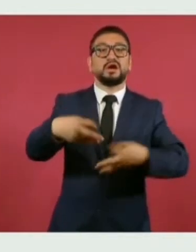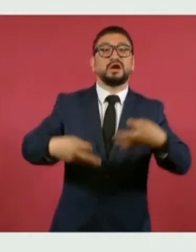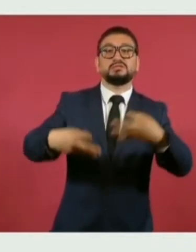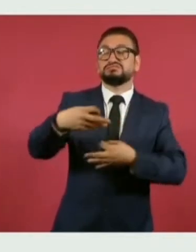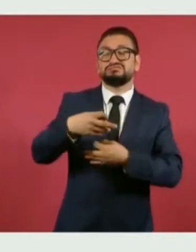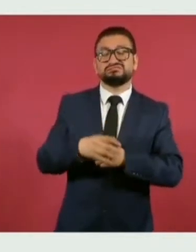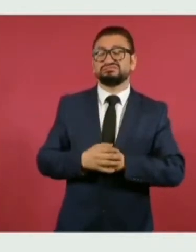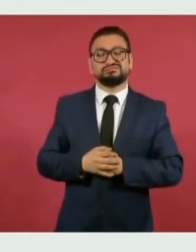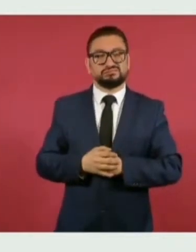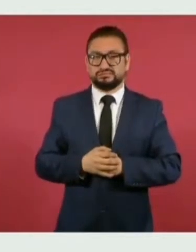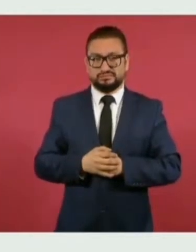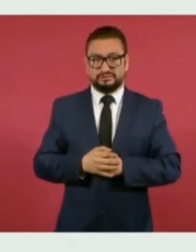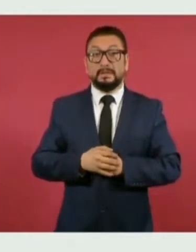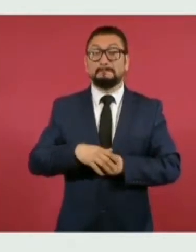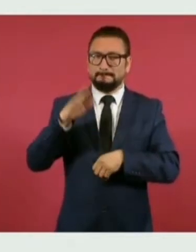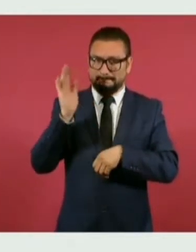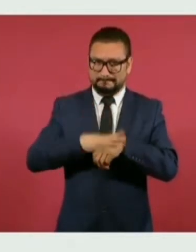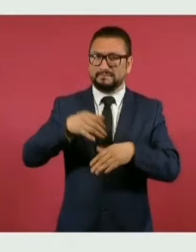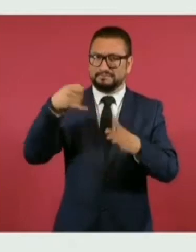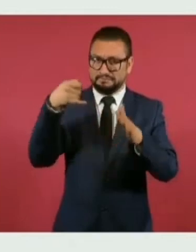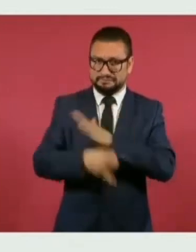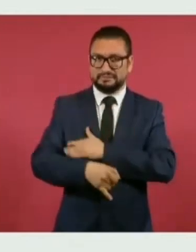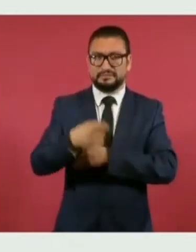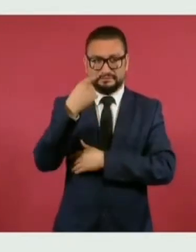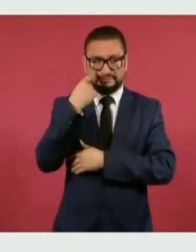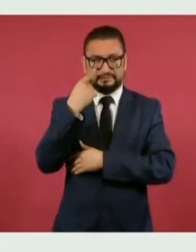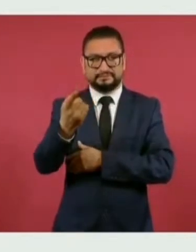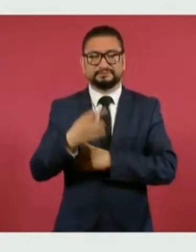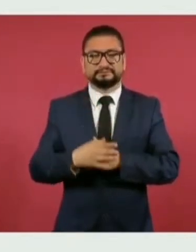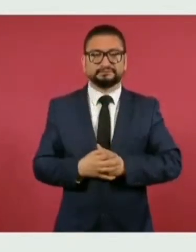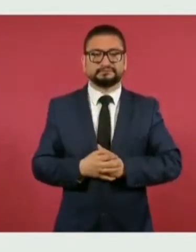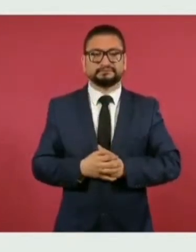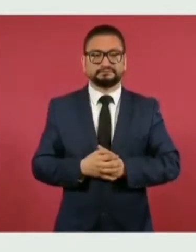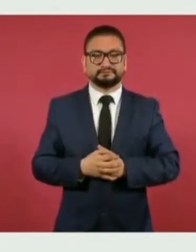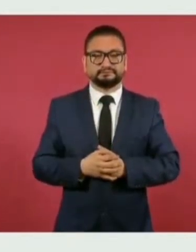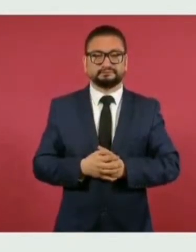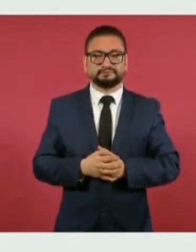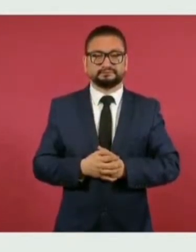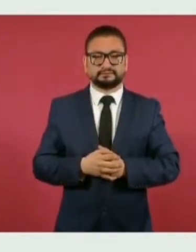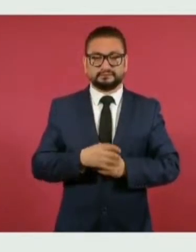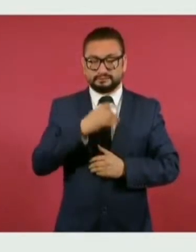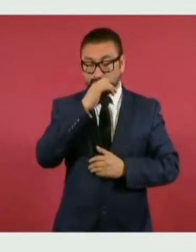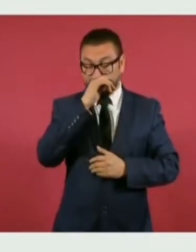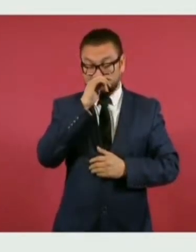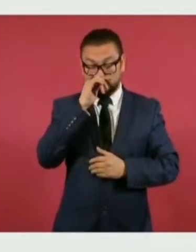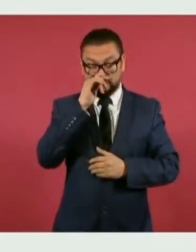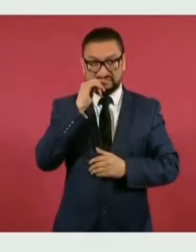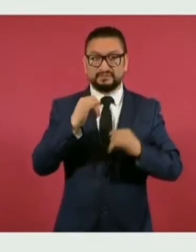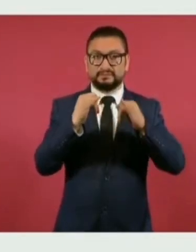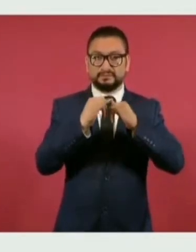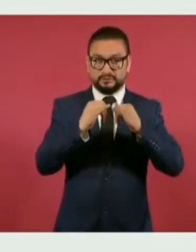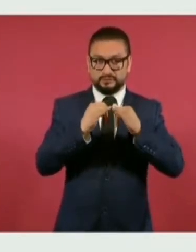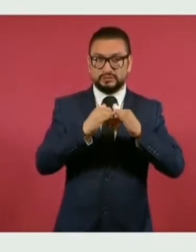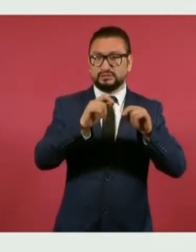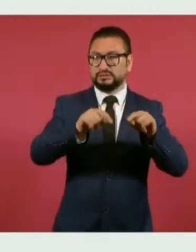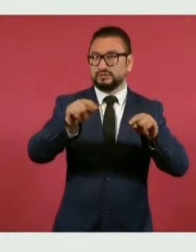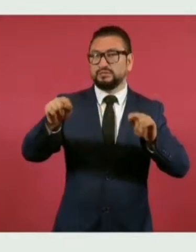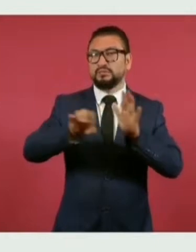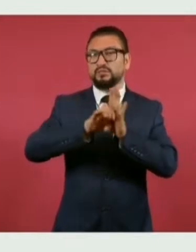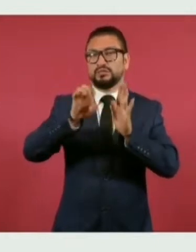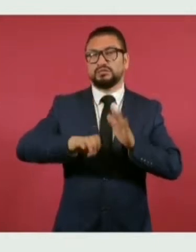Y vamos mucho más allá. En el caso del Ejecutivo, de las dependencias, Gobernación y